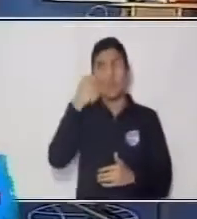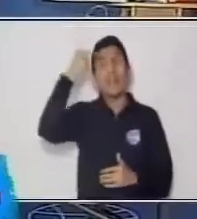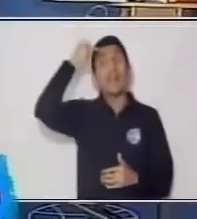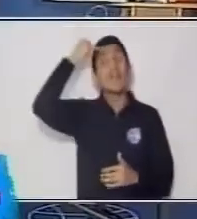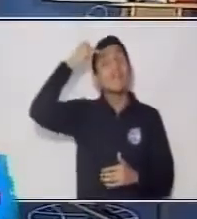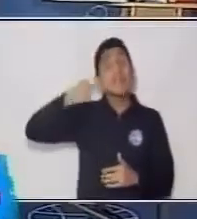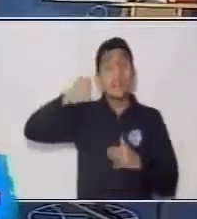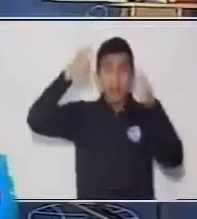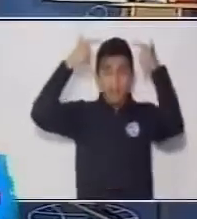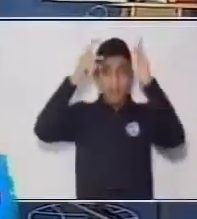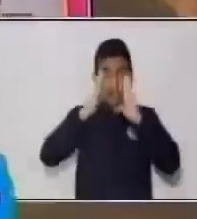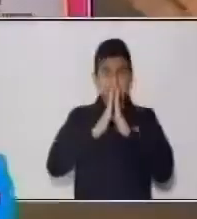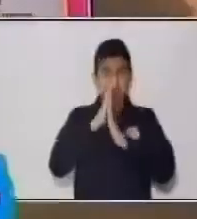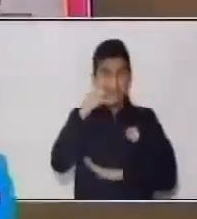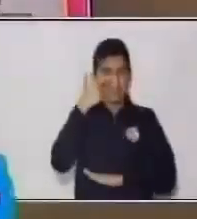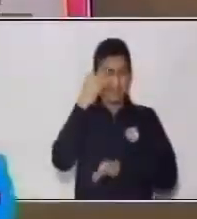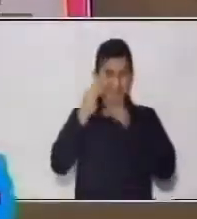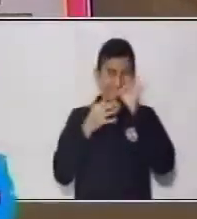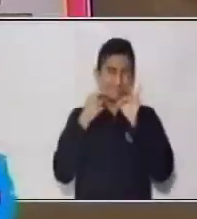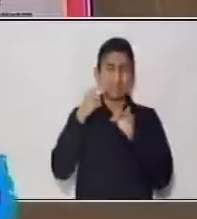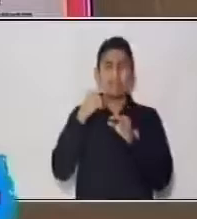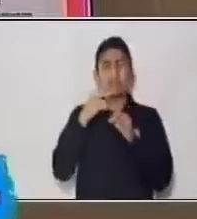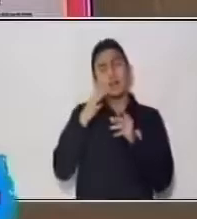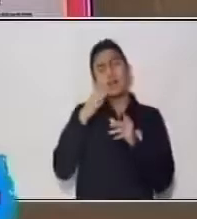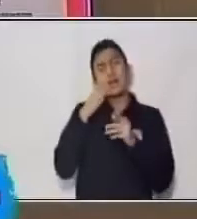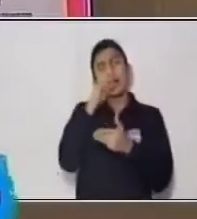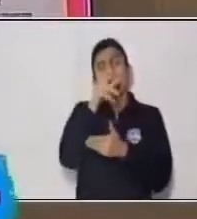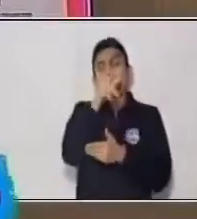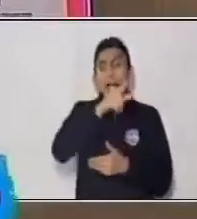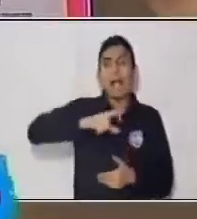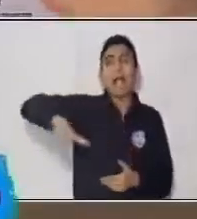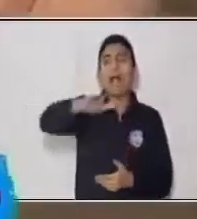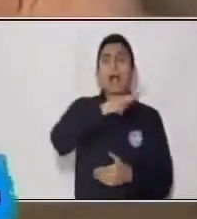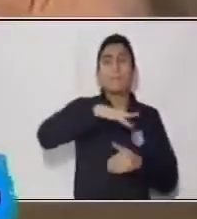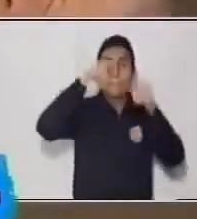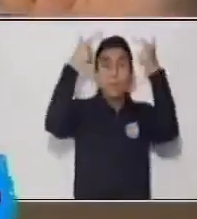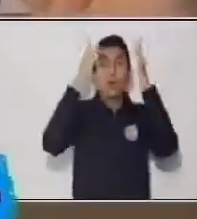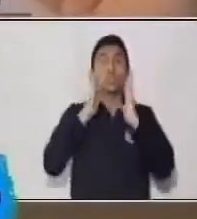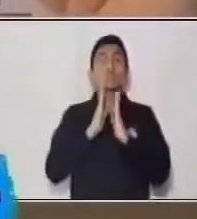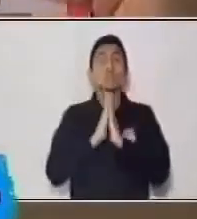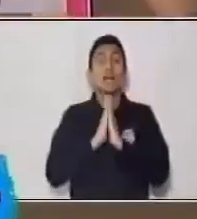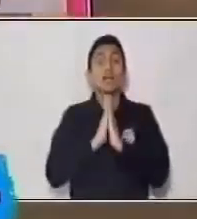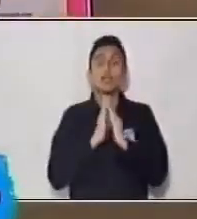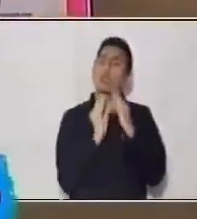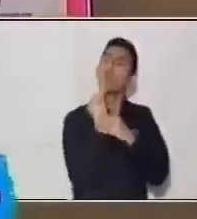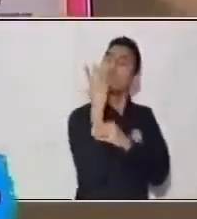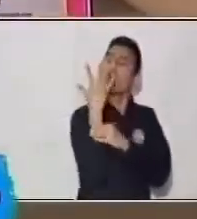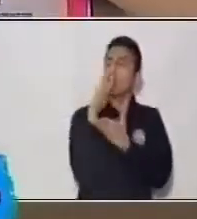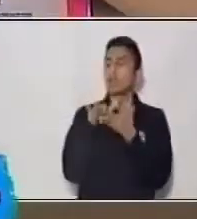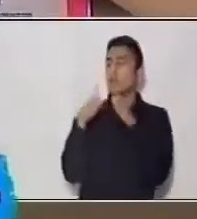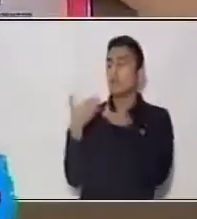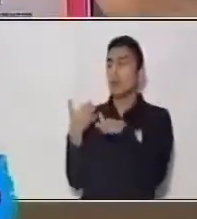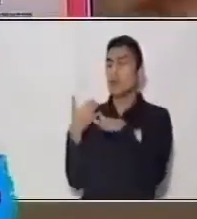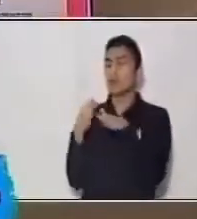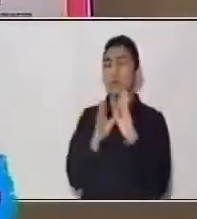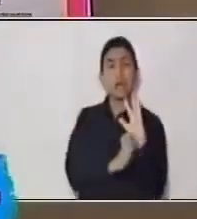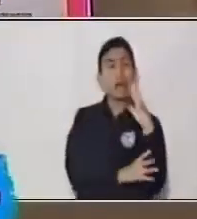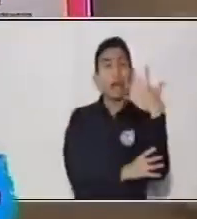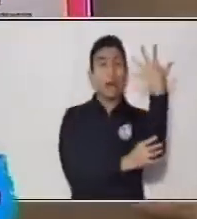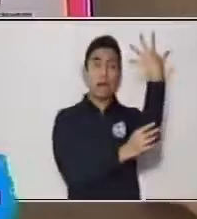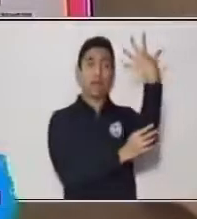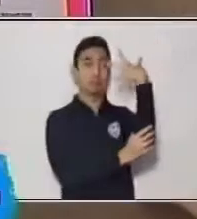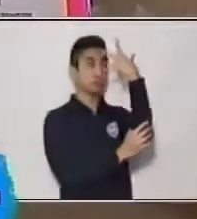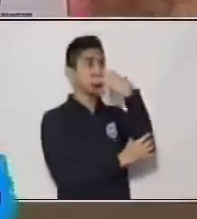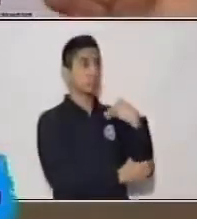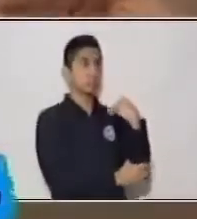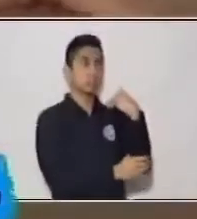Santos. Y dice así: Camposanto de flores, flores de muerto, arcos de ciprés,